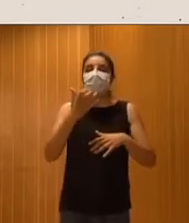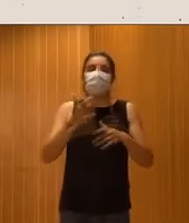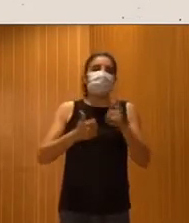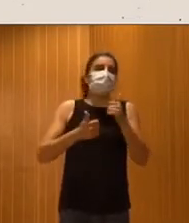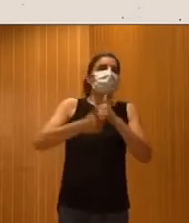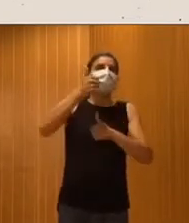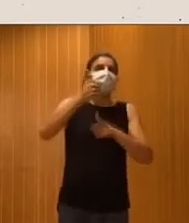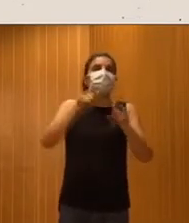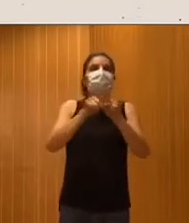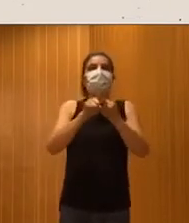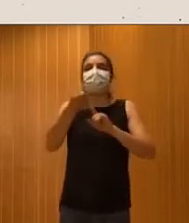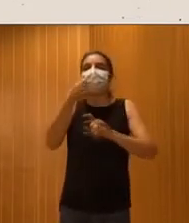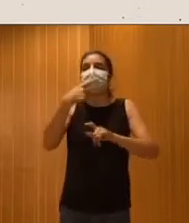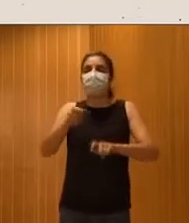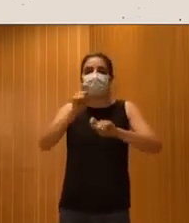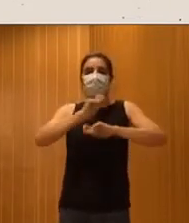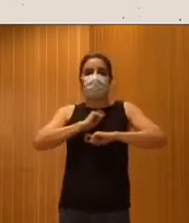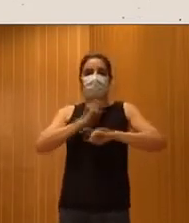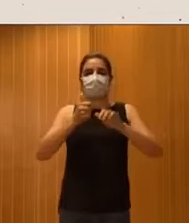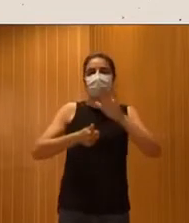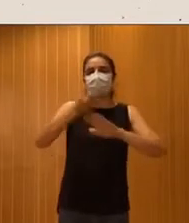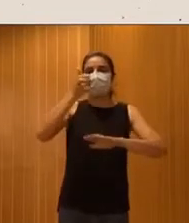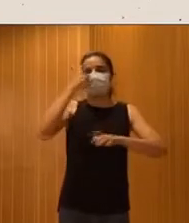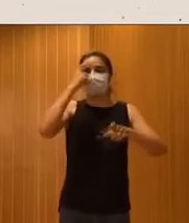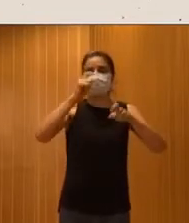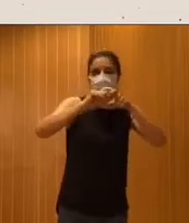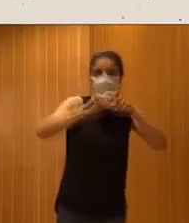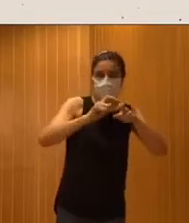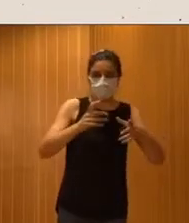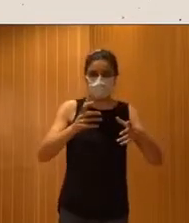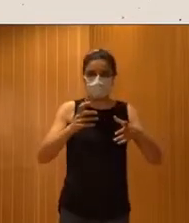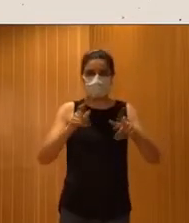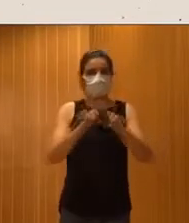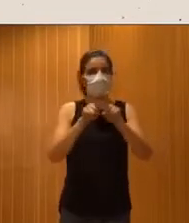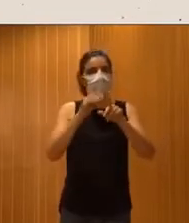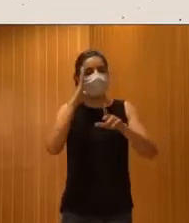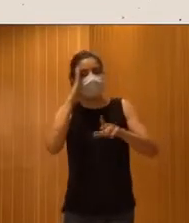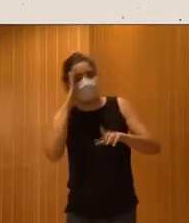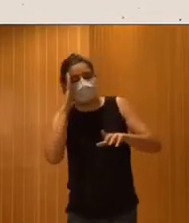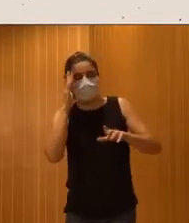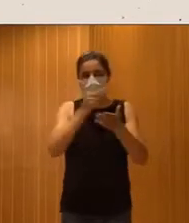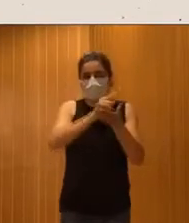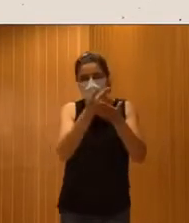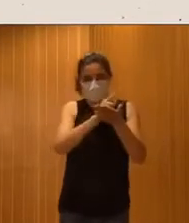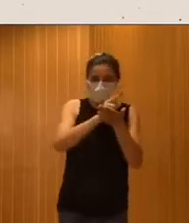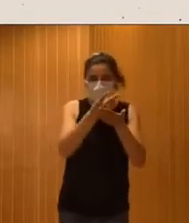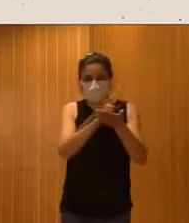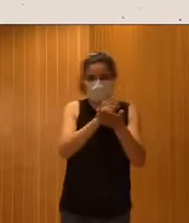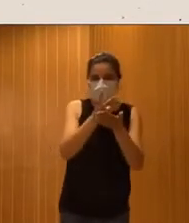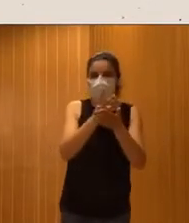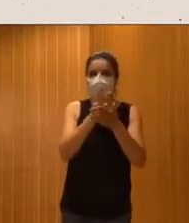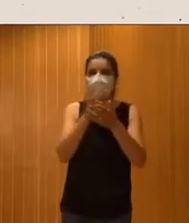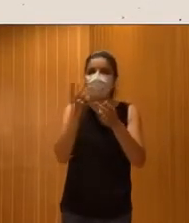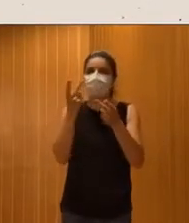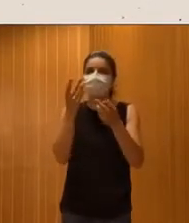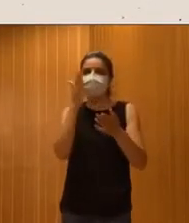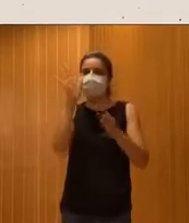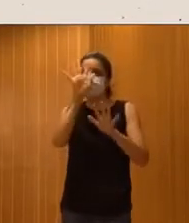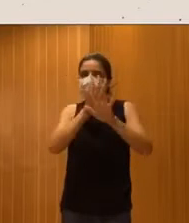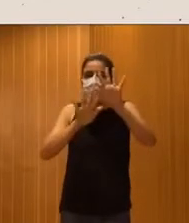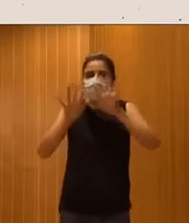te hacen más psicótico, o sea, si te confunden, ¿no? Aumenta tu agitación, tu somnolencia, puedes acabar teniendo visión